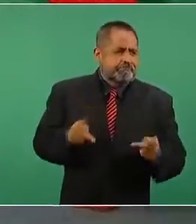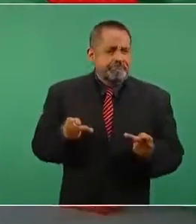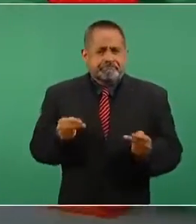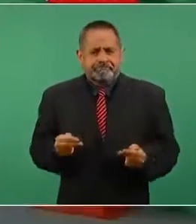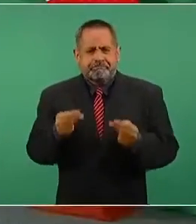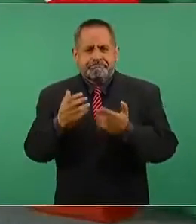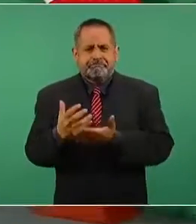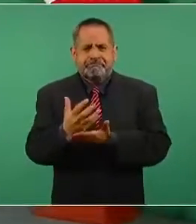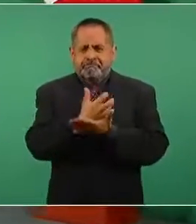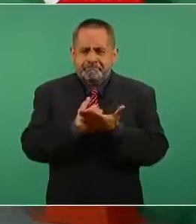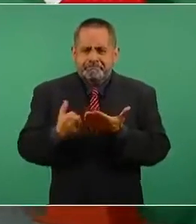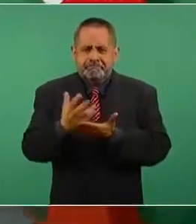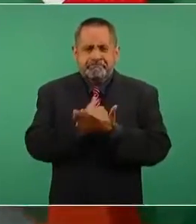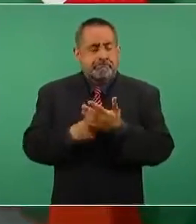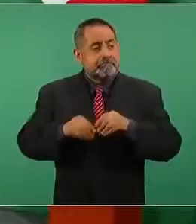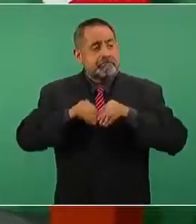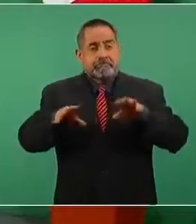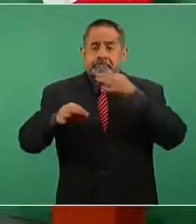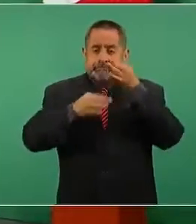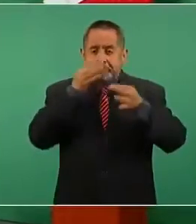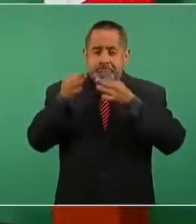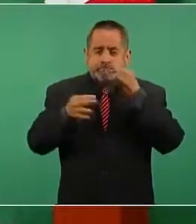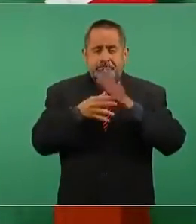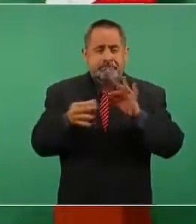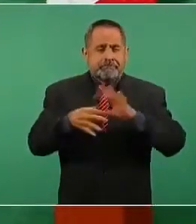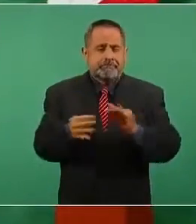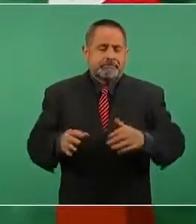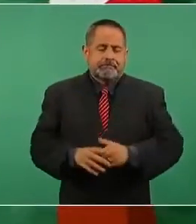Los mensajes que hacían.